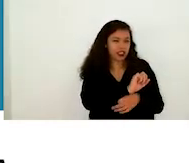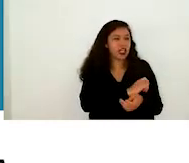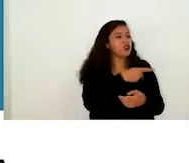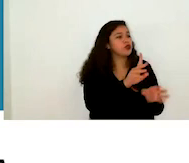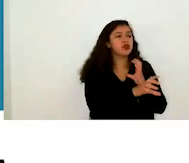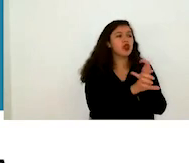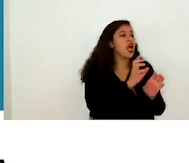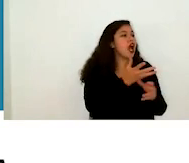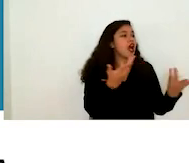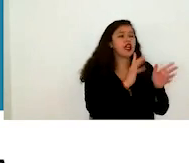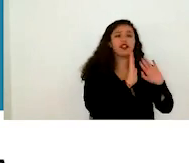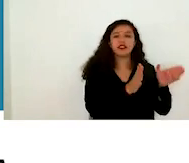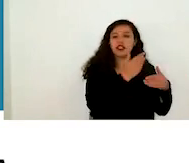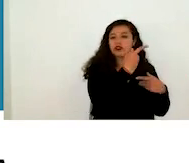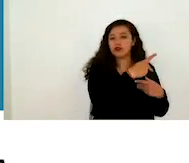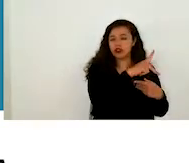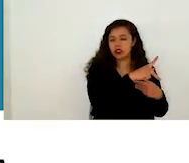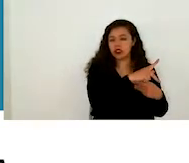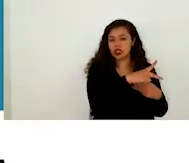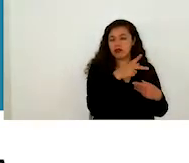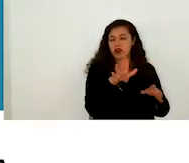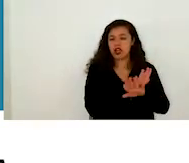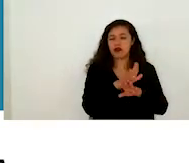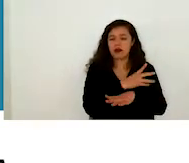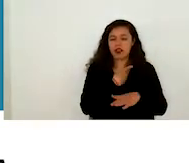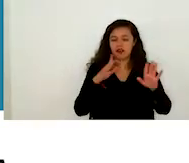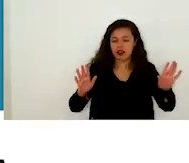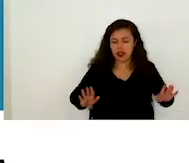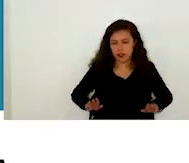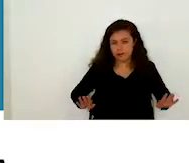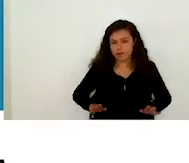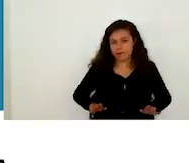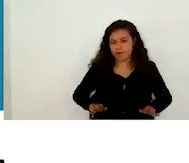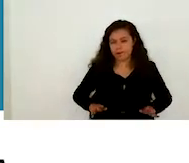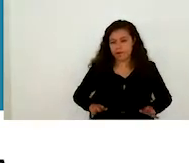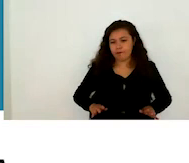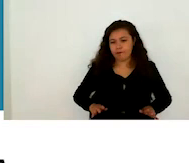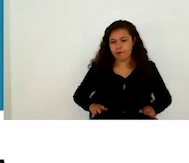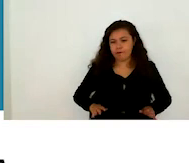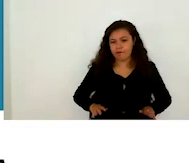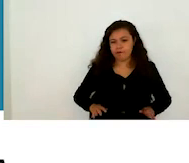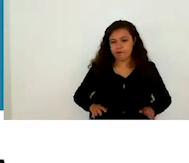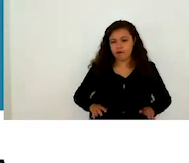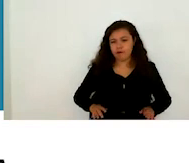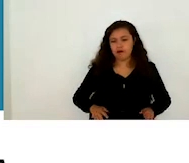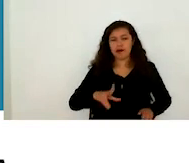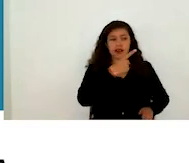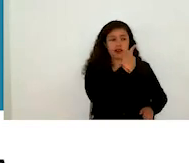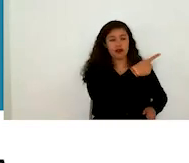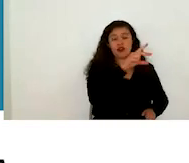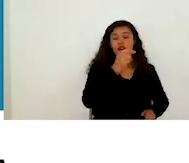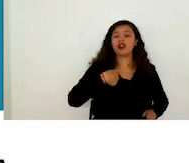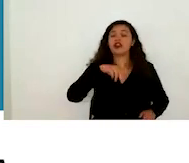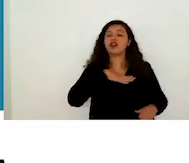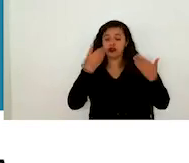hacer pero tiene que cambiar mi actitud la actitud que cambia en la de uno no la de los otros